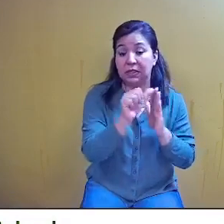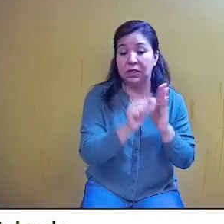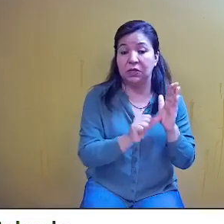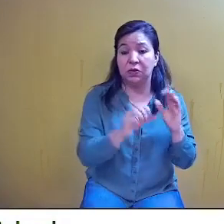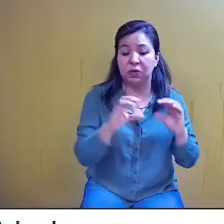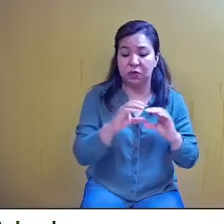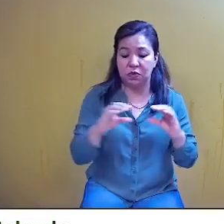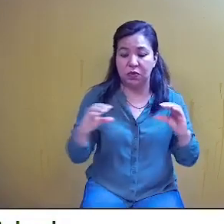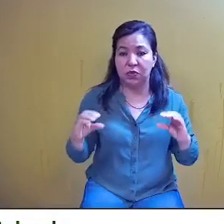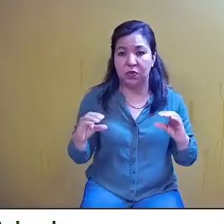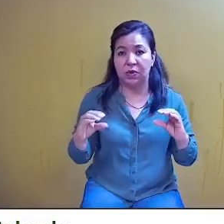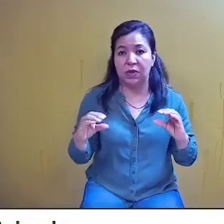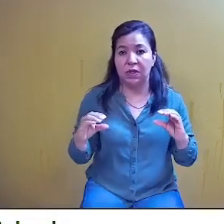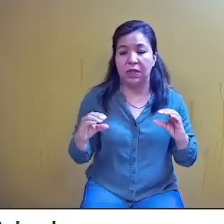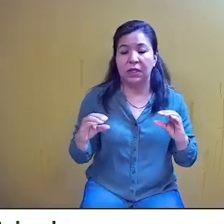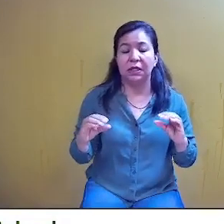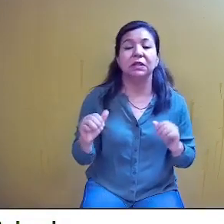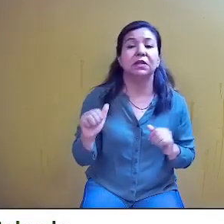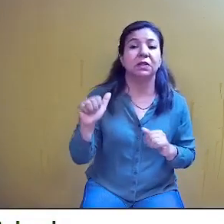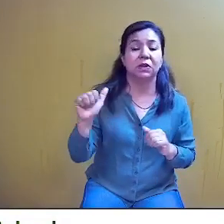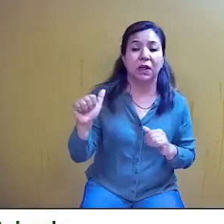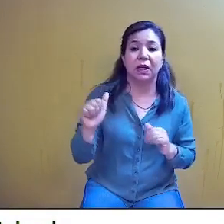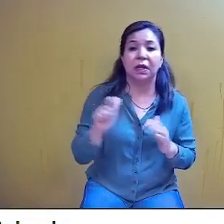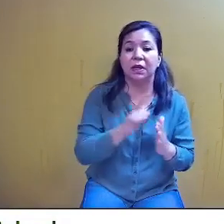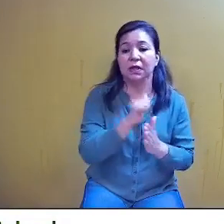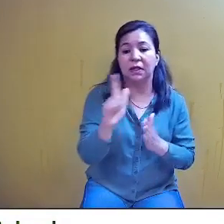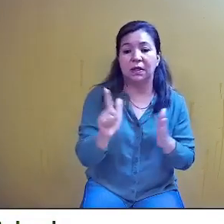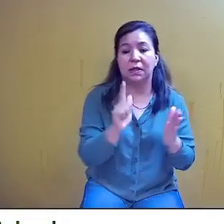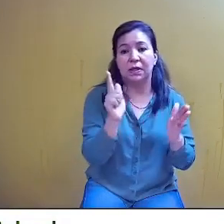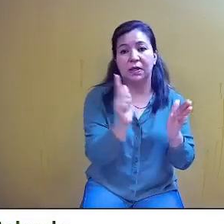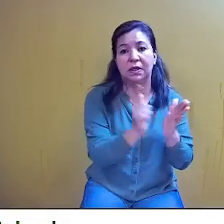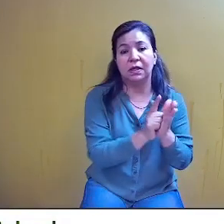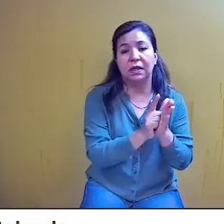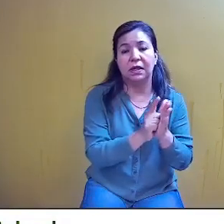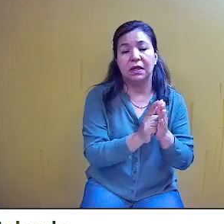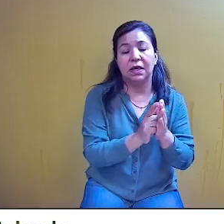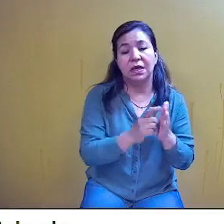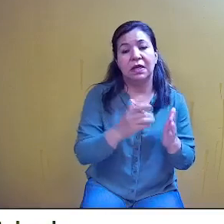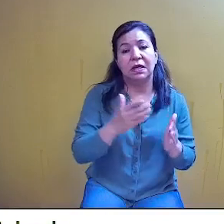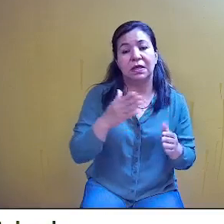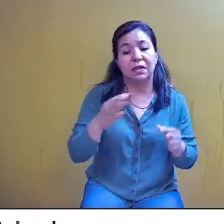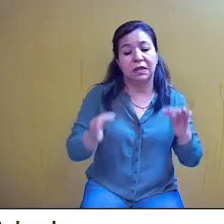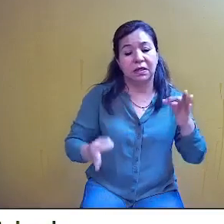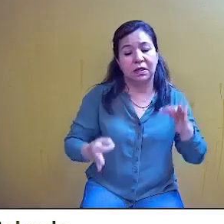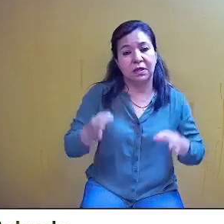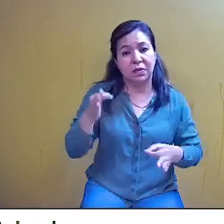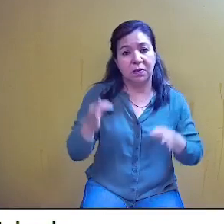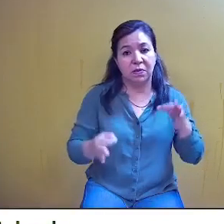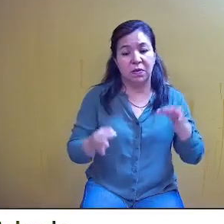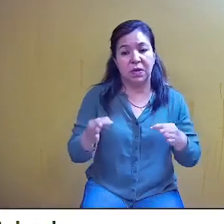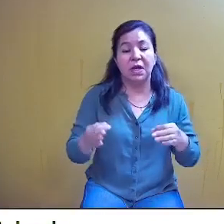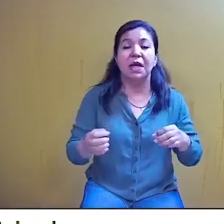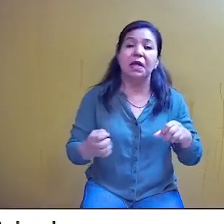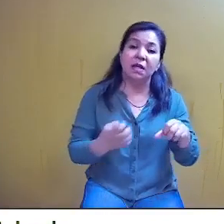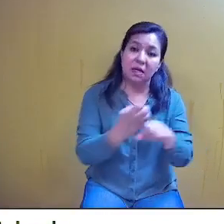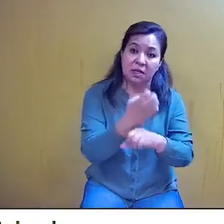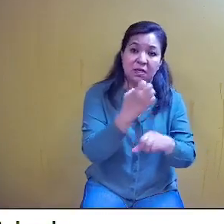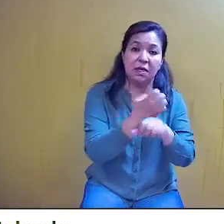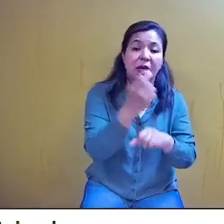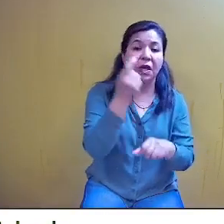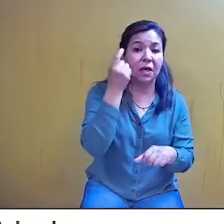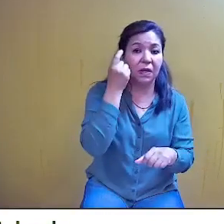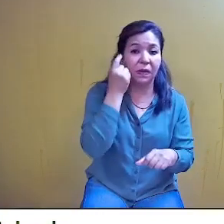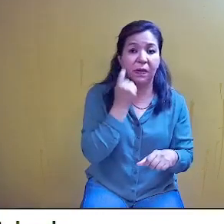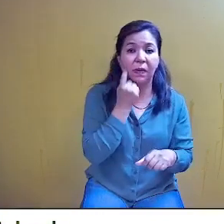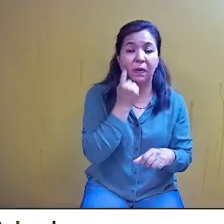fracción segunda, inciso A, de la Ley Orgánica del Tribunal Electoral del Estado de Guerrero y al tenor de